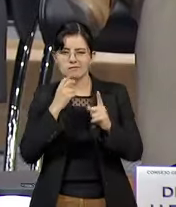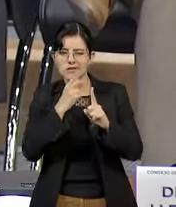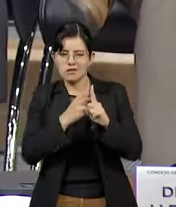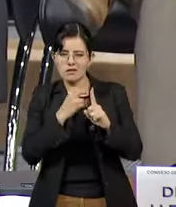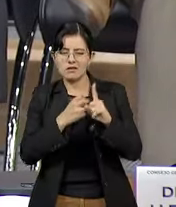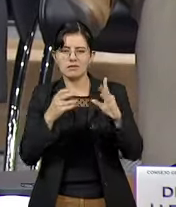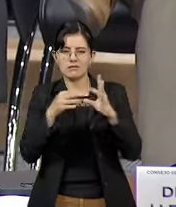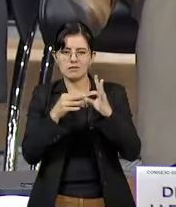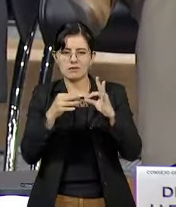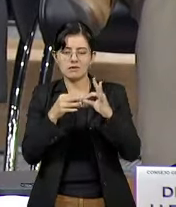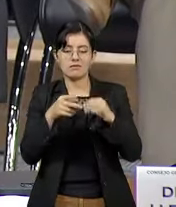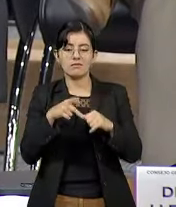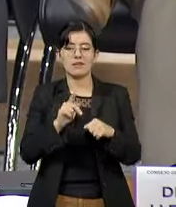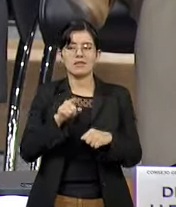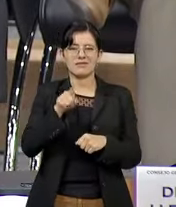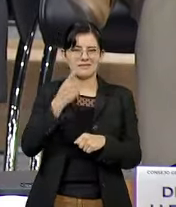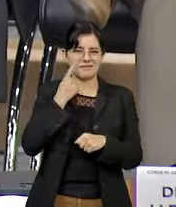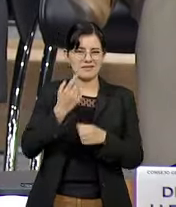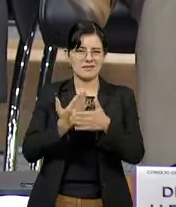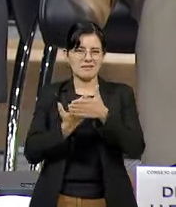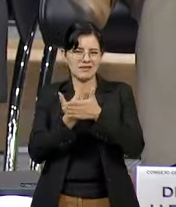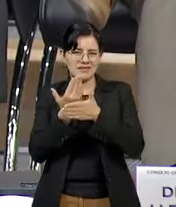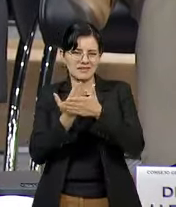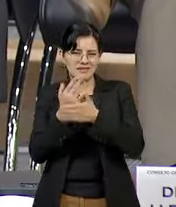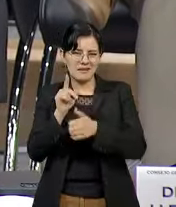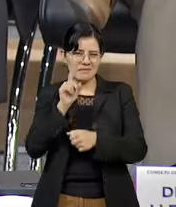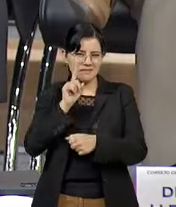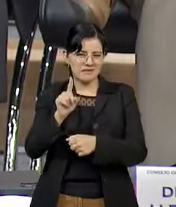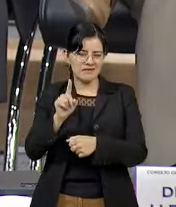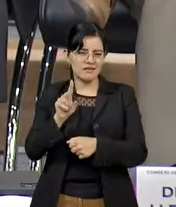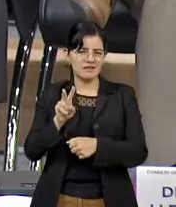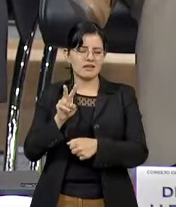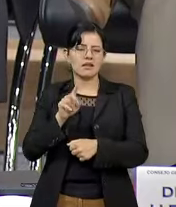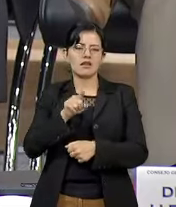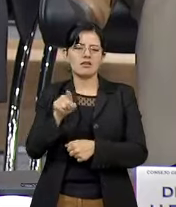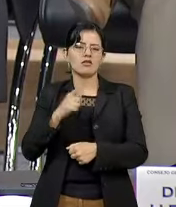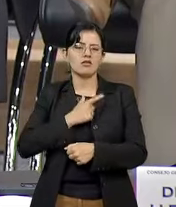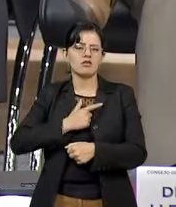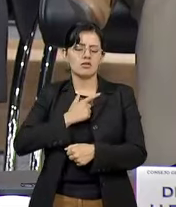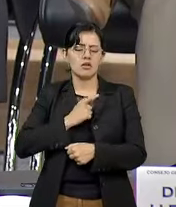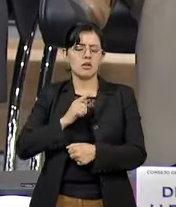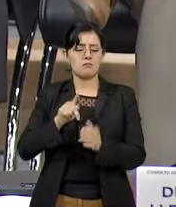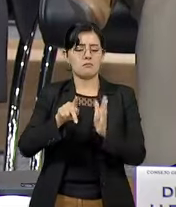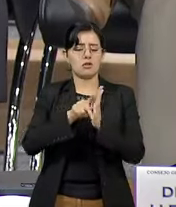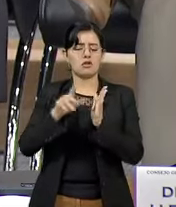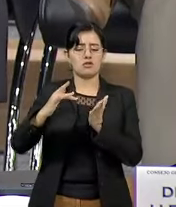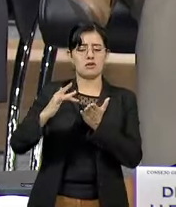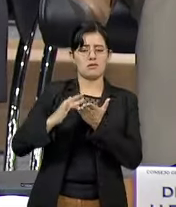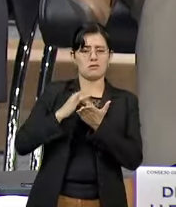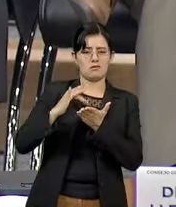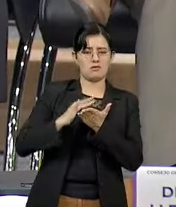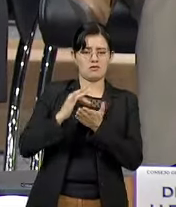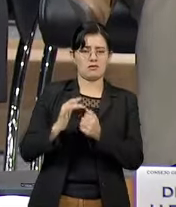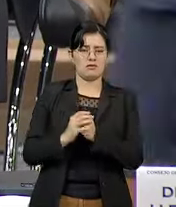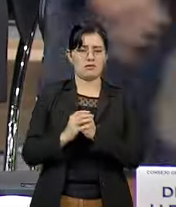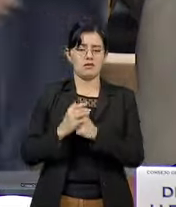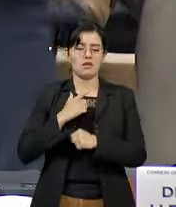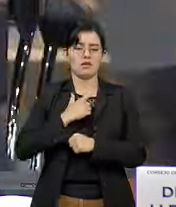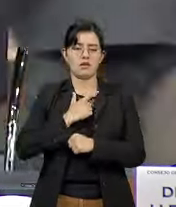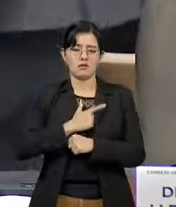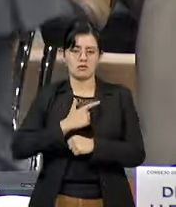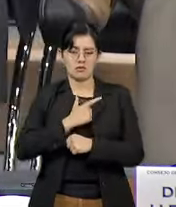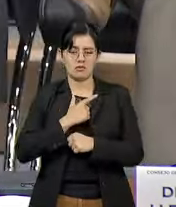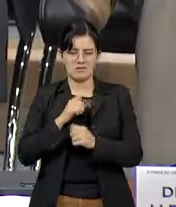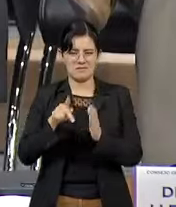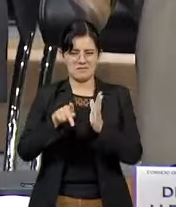es que las mañaneras queda patente que les encantan los periodistas a modo les gustan los periodistas que van a las